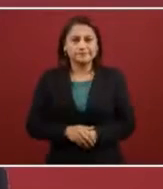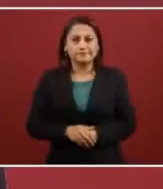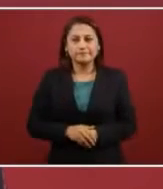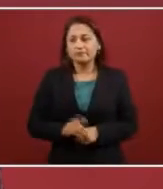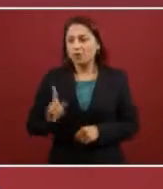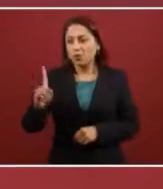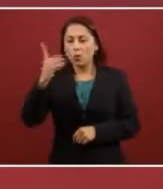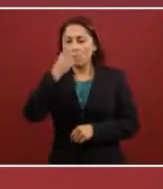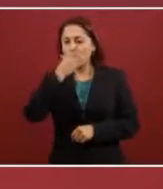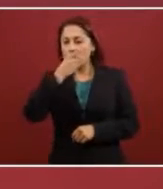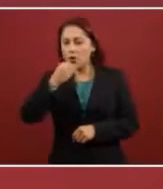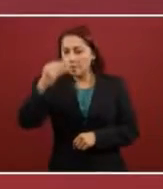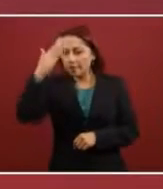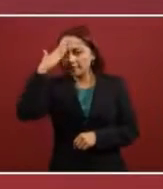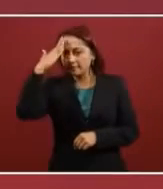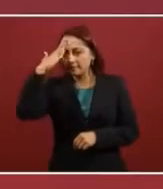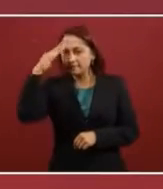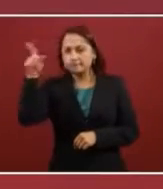used to say.